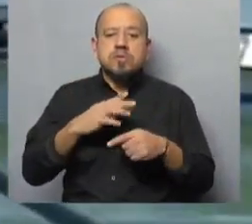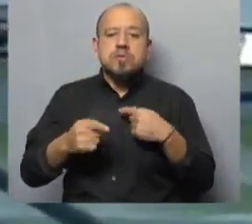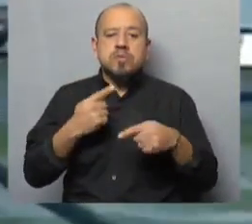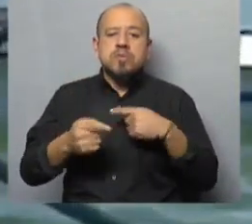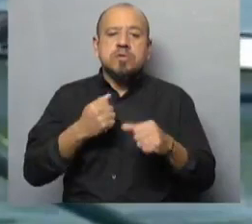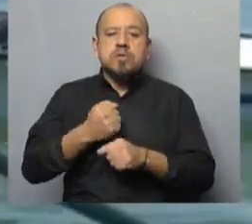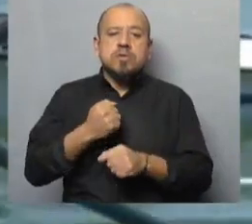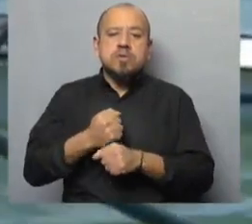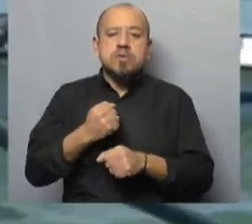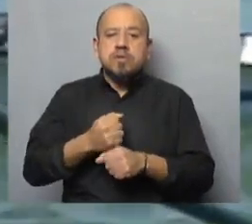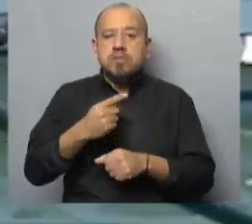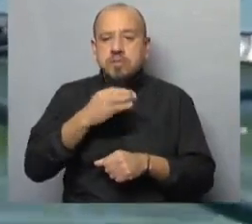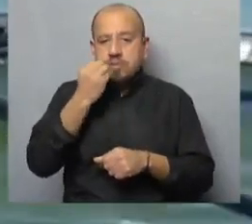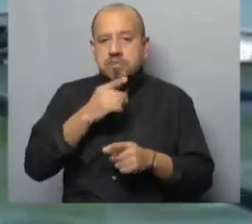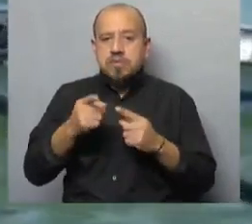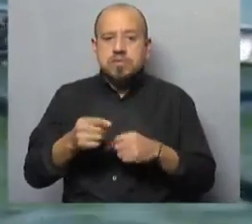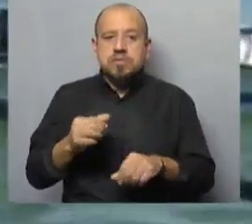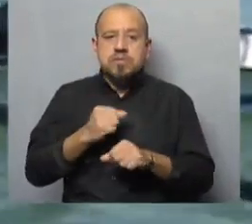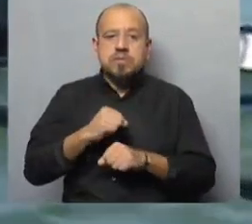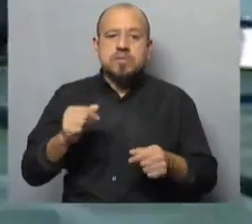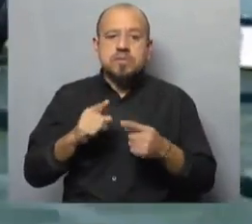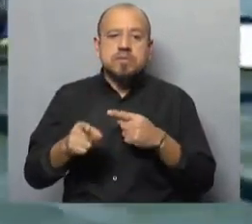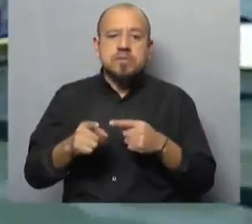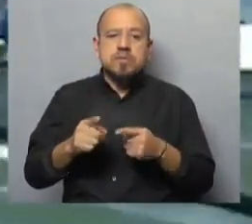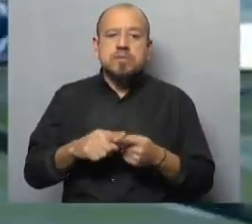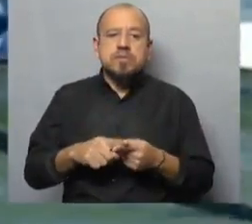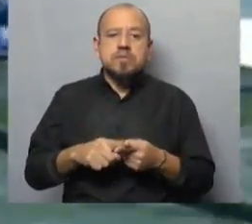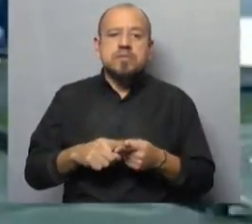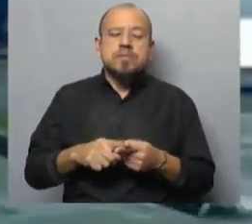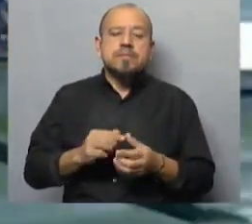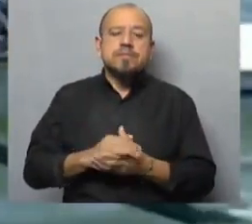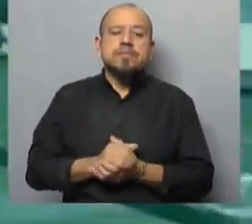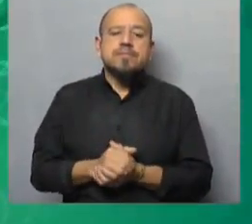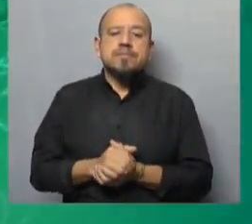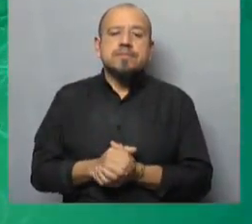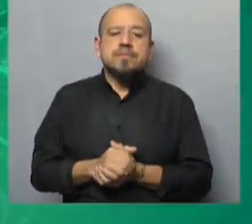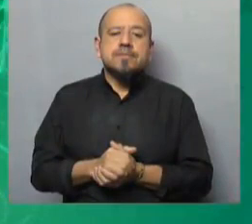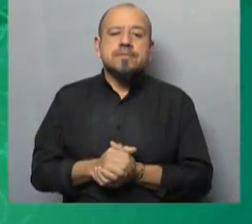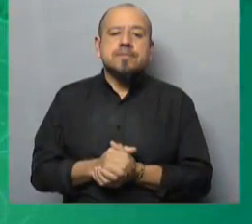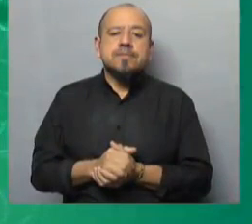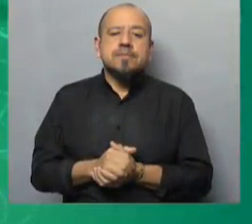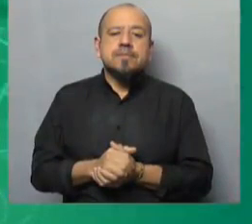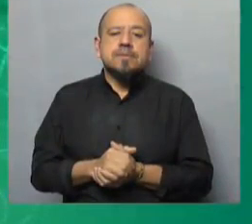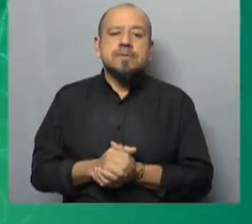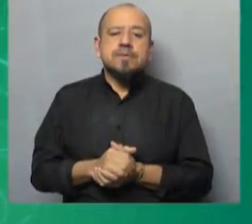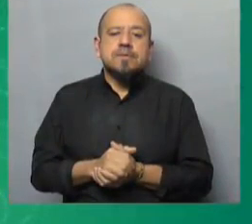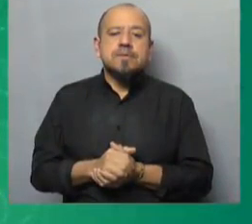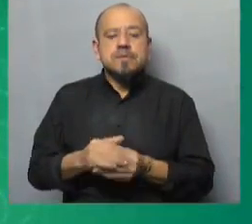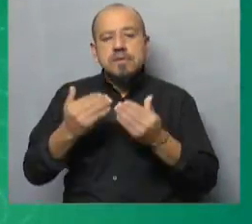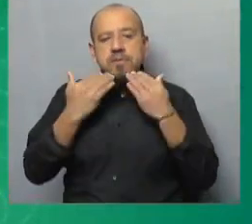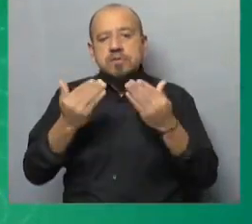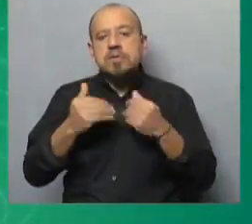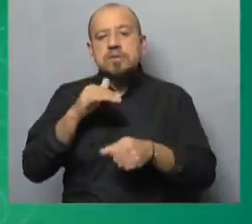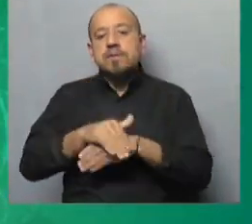para seguir mejorando y lograr en seguir mantenerse ahí arriba bien felipe y oswaldo les les agradezco profundamente de nuevo las